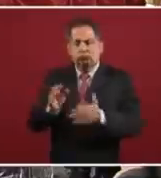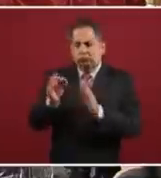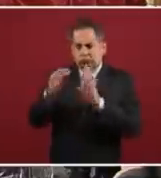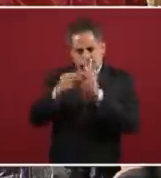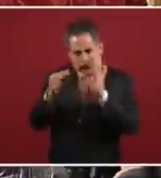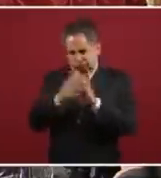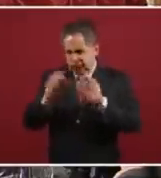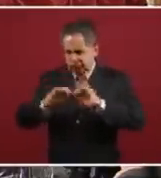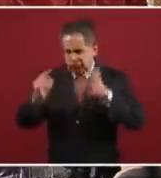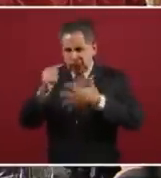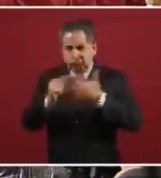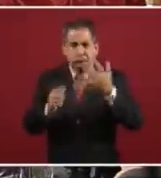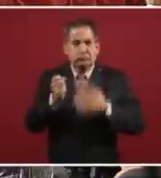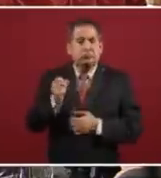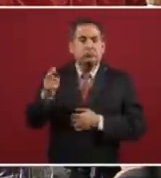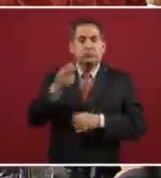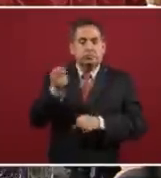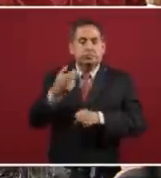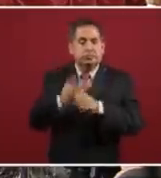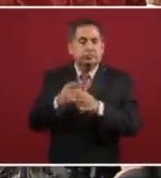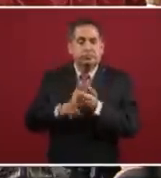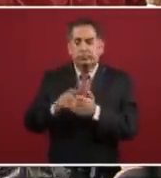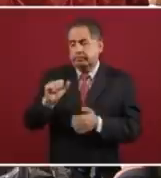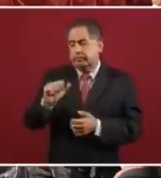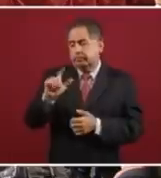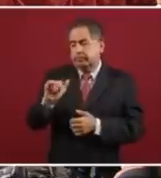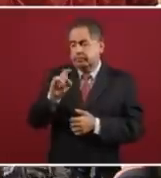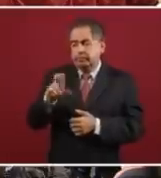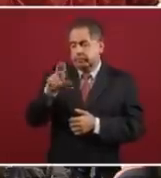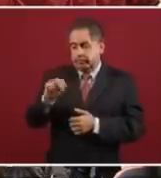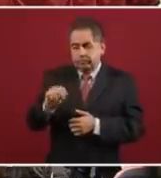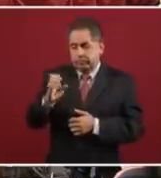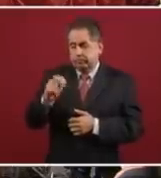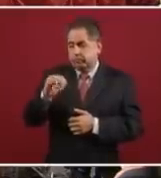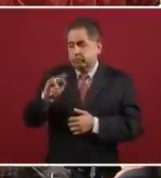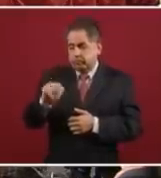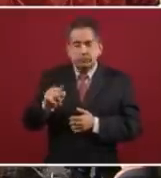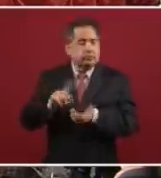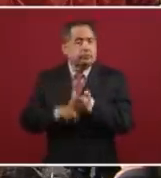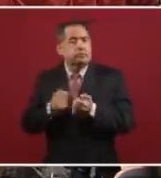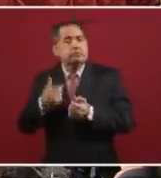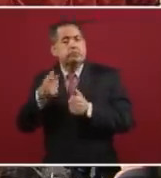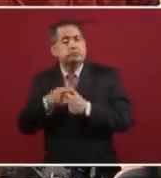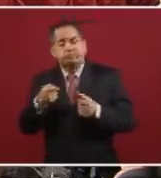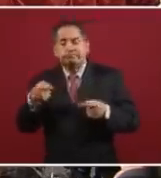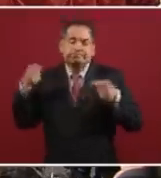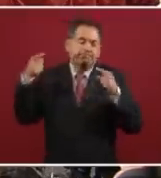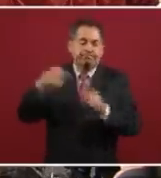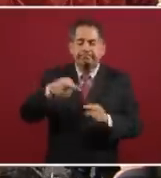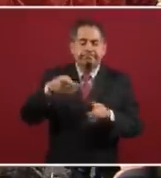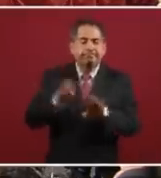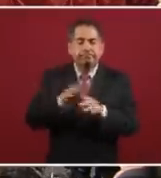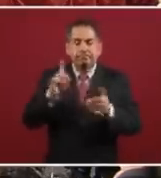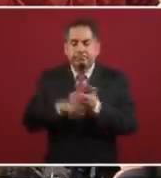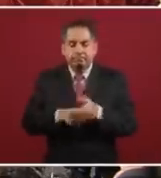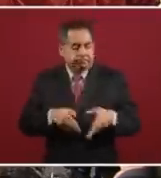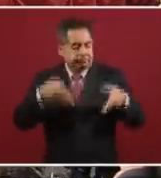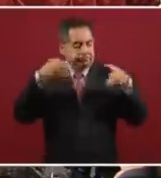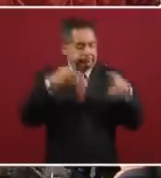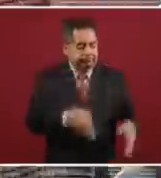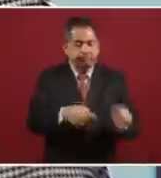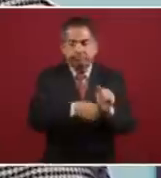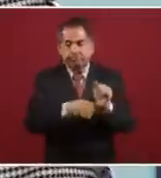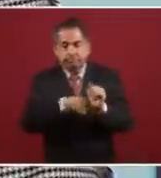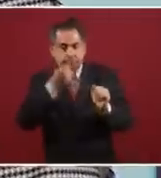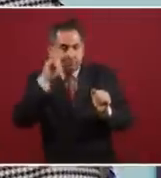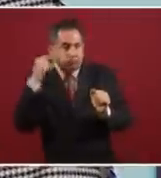el señor subsecretario Alejandro Encinas, pero se va a tratar principalmente del Registro Nacional de Fosas Clandestinas,